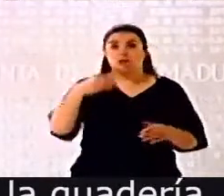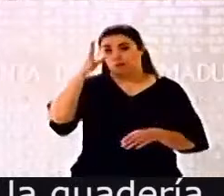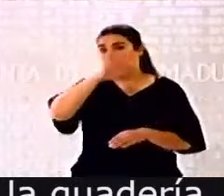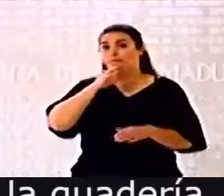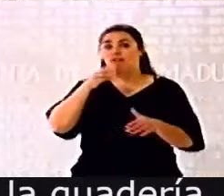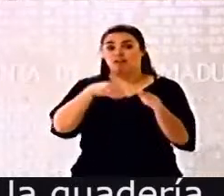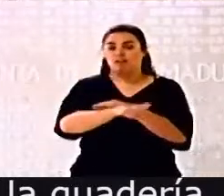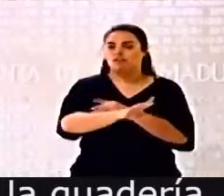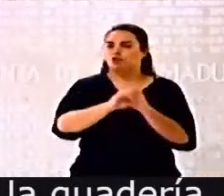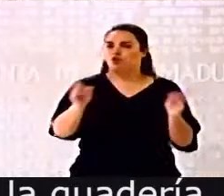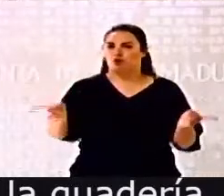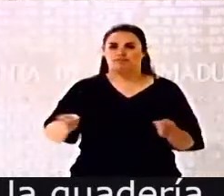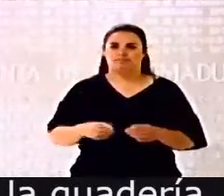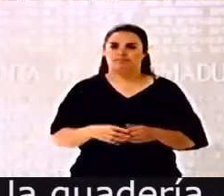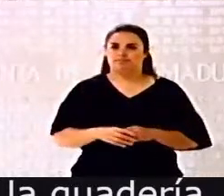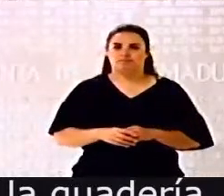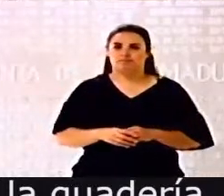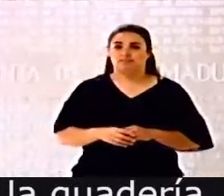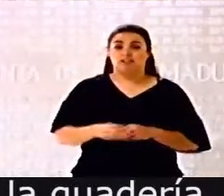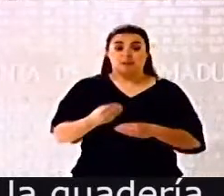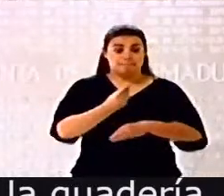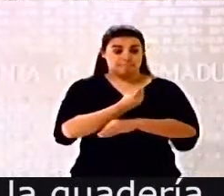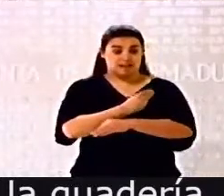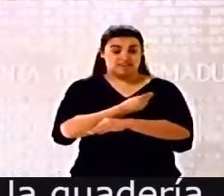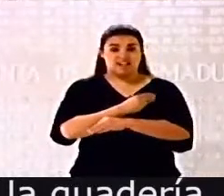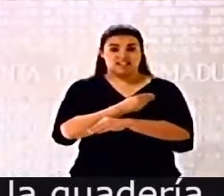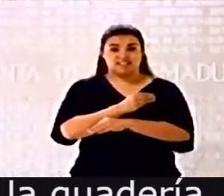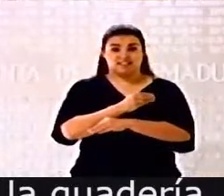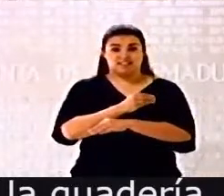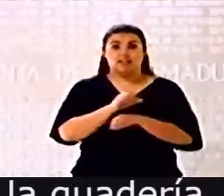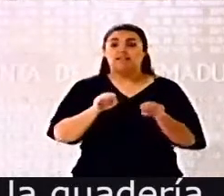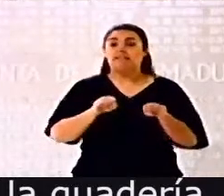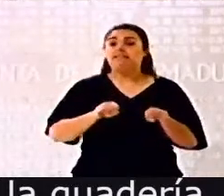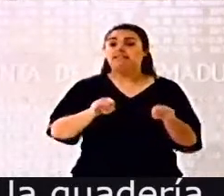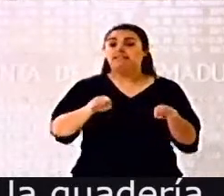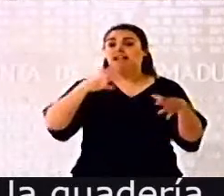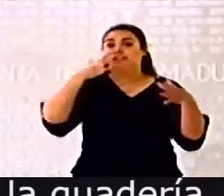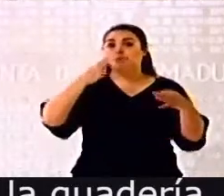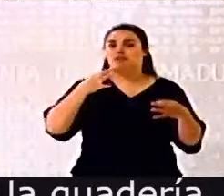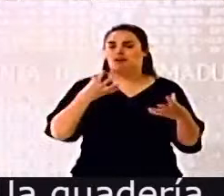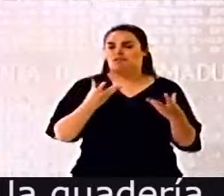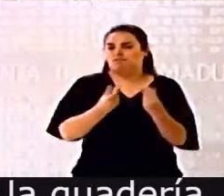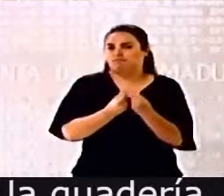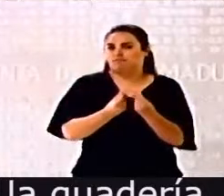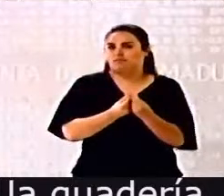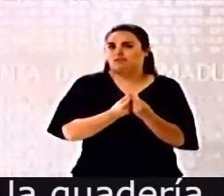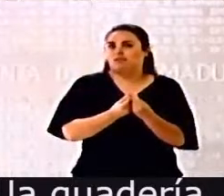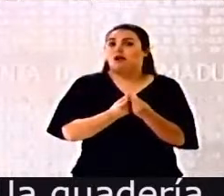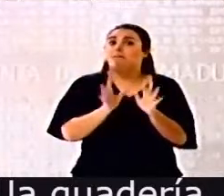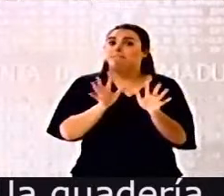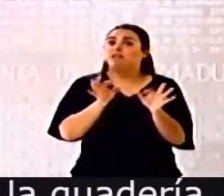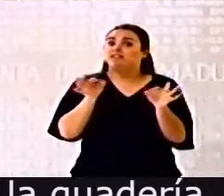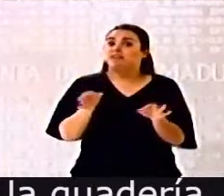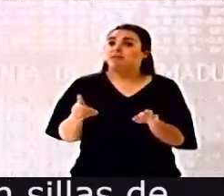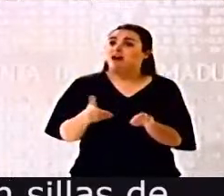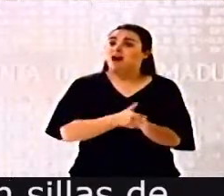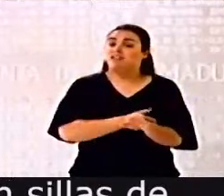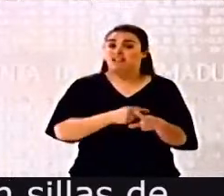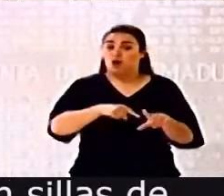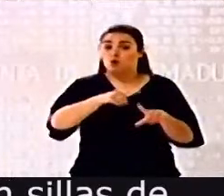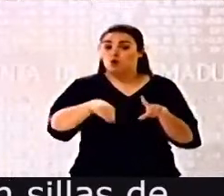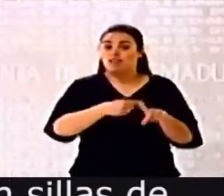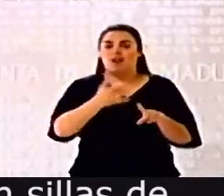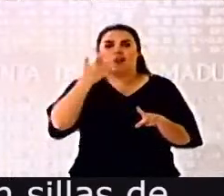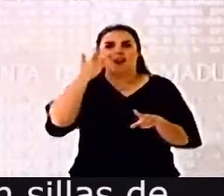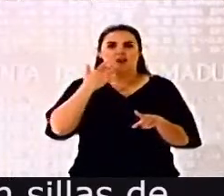guardería. Los bebés entrarán en sus sillas de seguridad, pero siempre que hayan limpiado las ruedas del